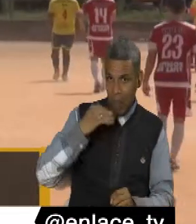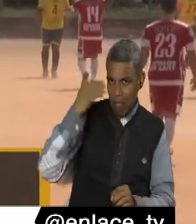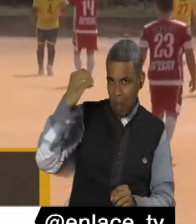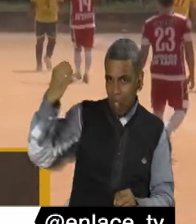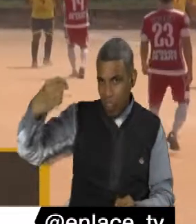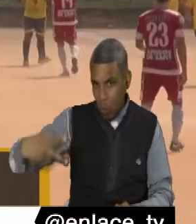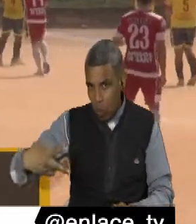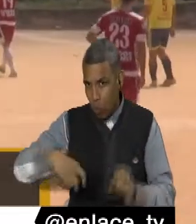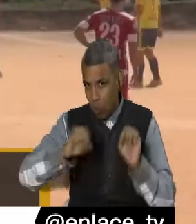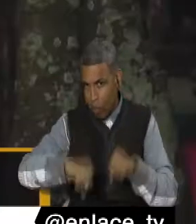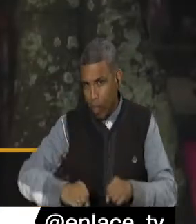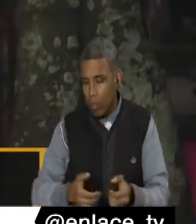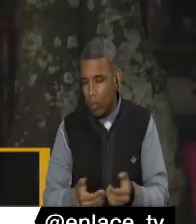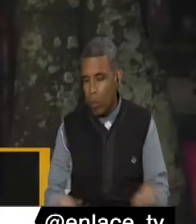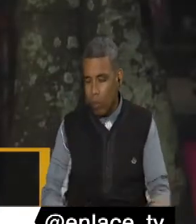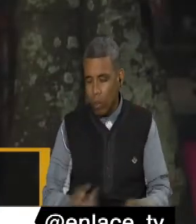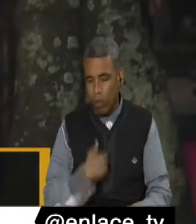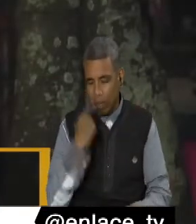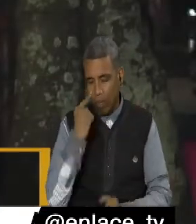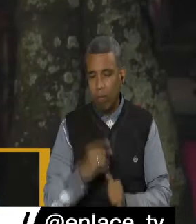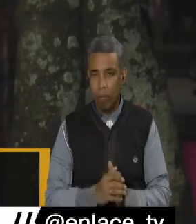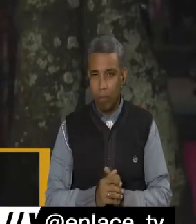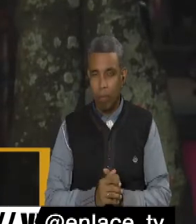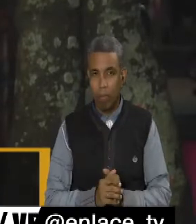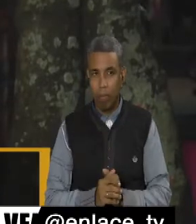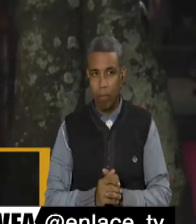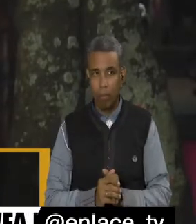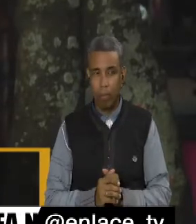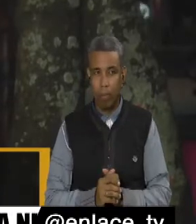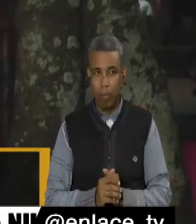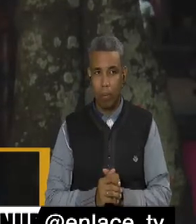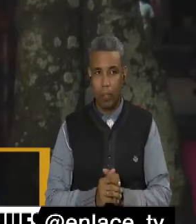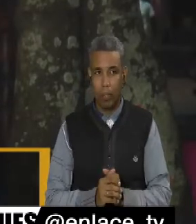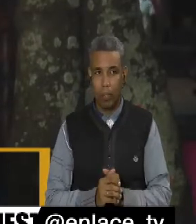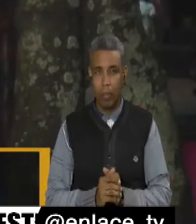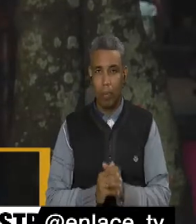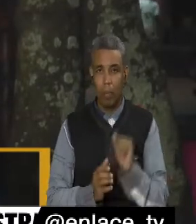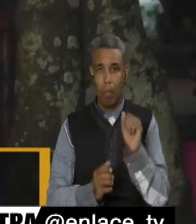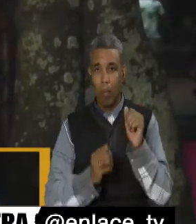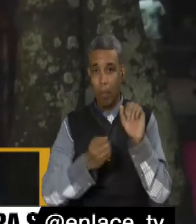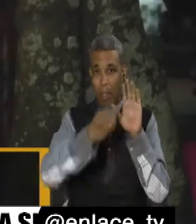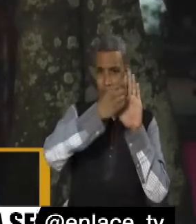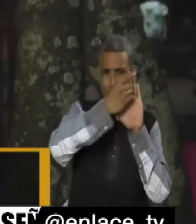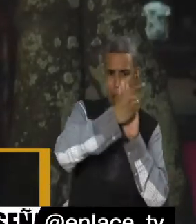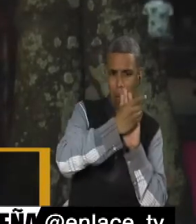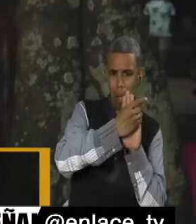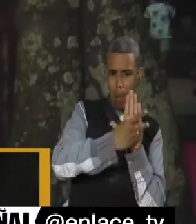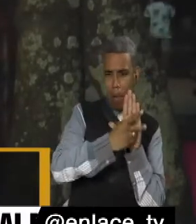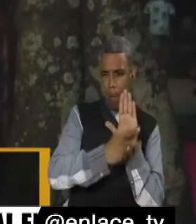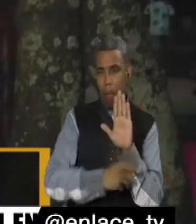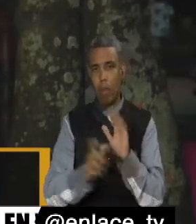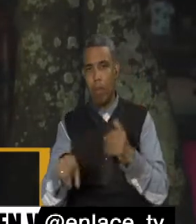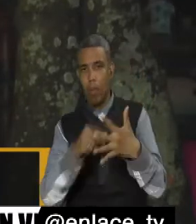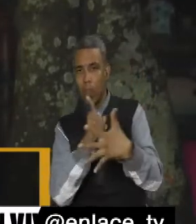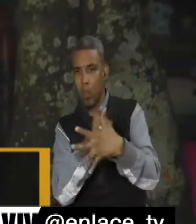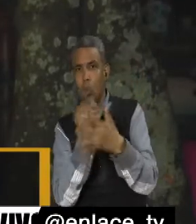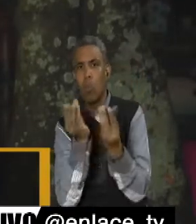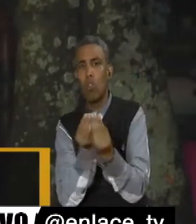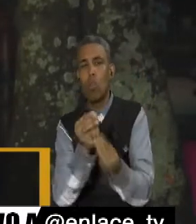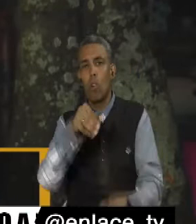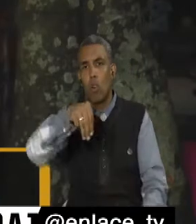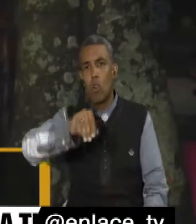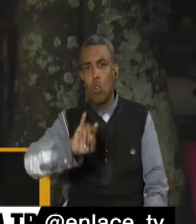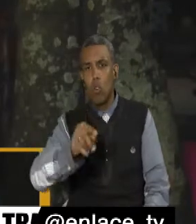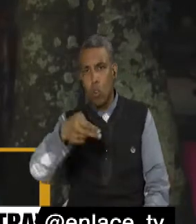podría jugar así. Quedando pues en la primera posición el combo de Muñeco, esperamos de que esta noche tenemos una reunión para definir